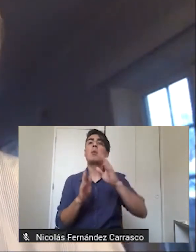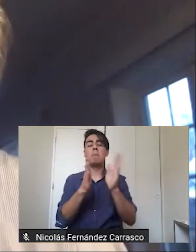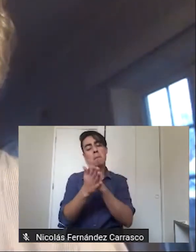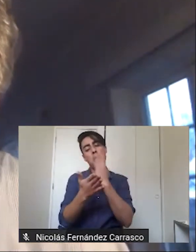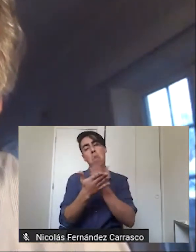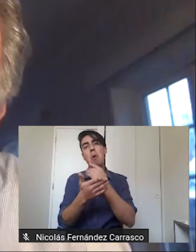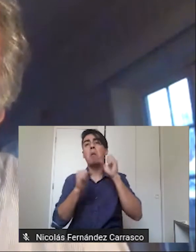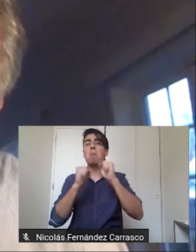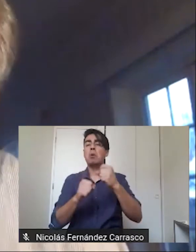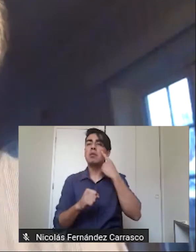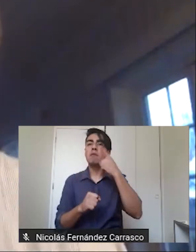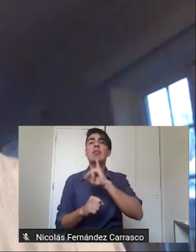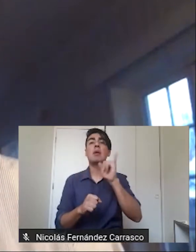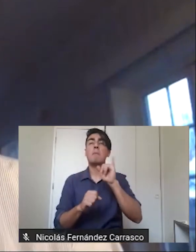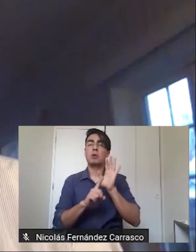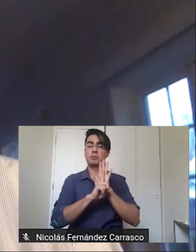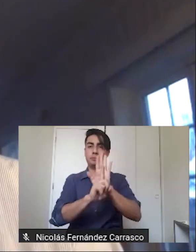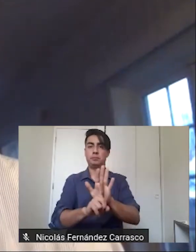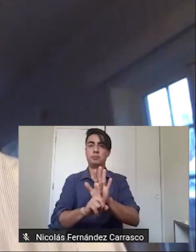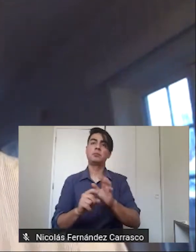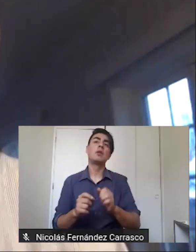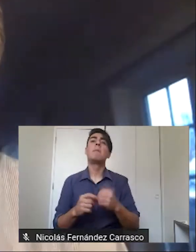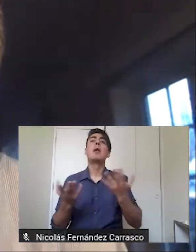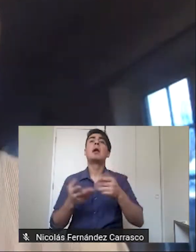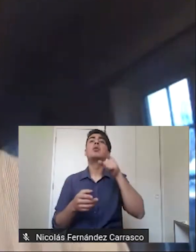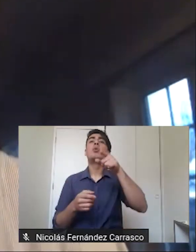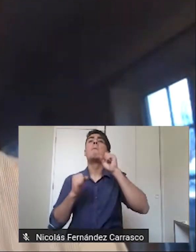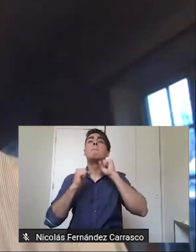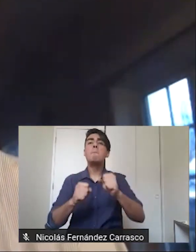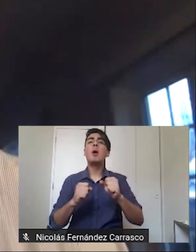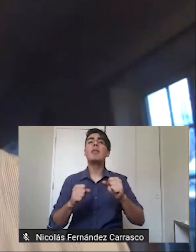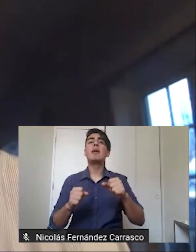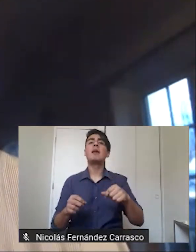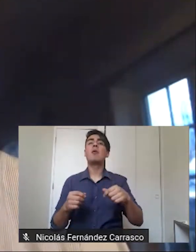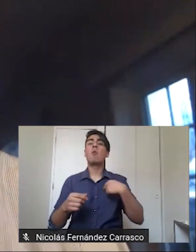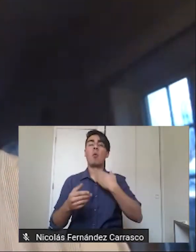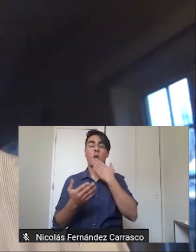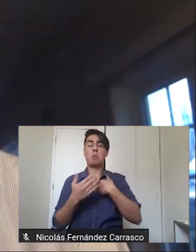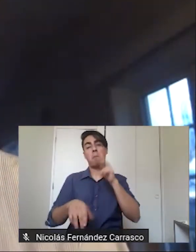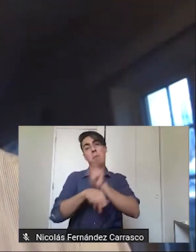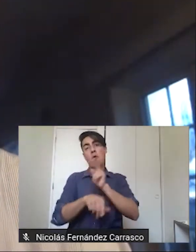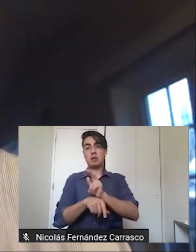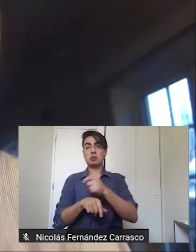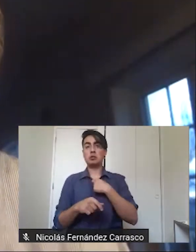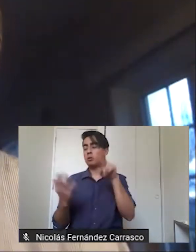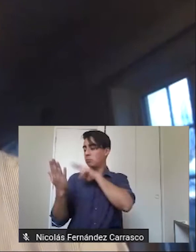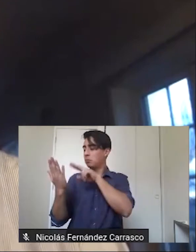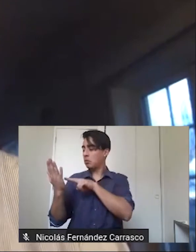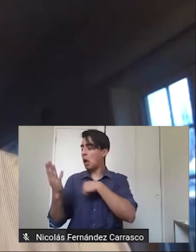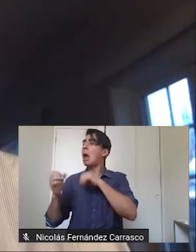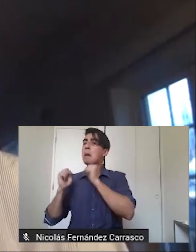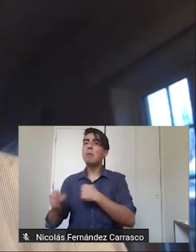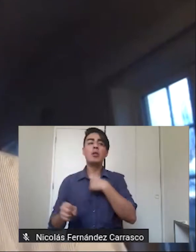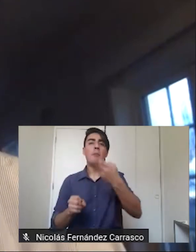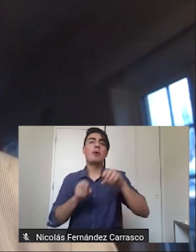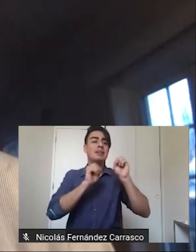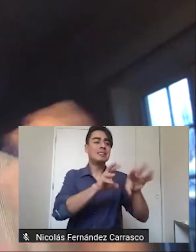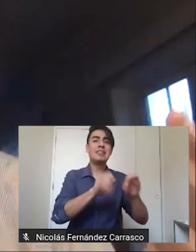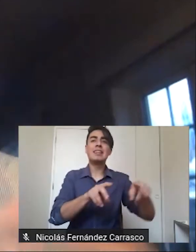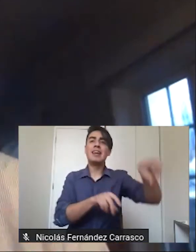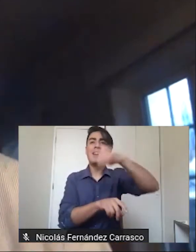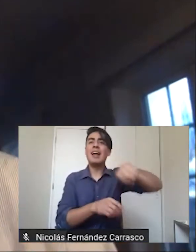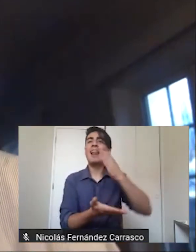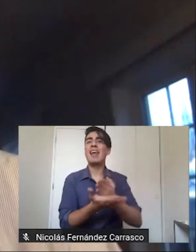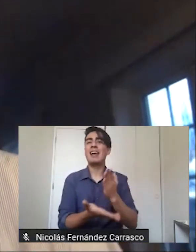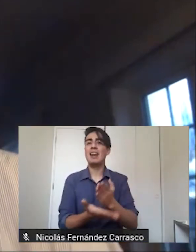ver. Tal vez ustedes en sus propias clases pueden utilizarlo y pueden mirar si es que les sirve